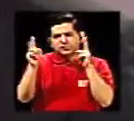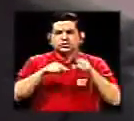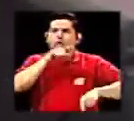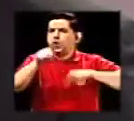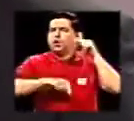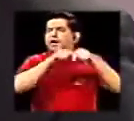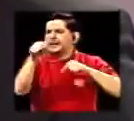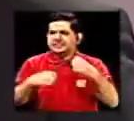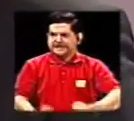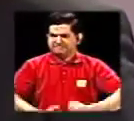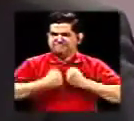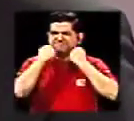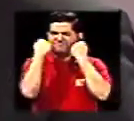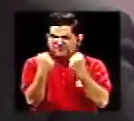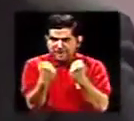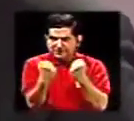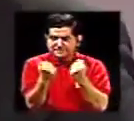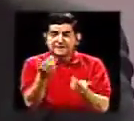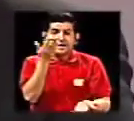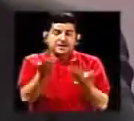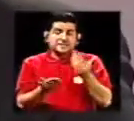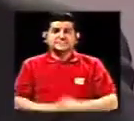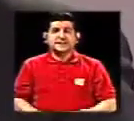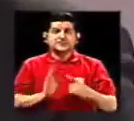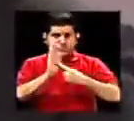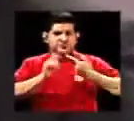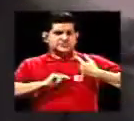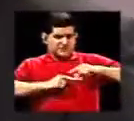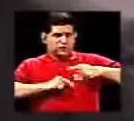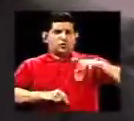críticas fuertes e incluso dolidas de parte del